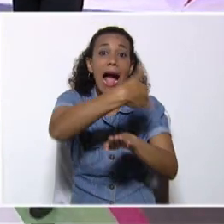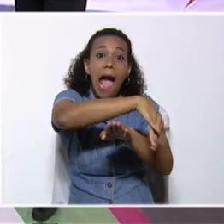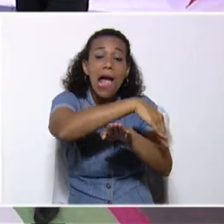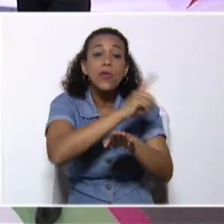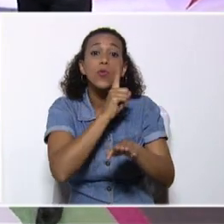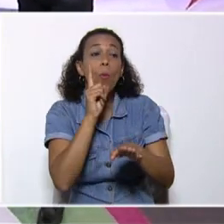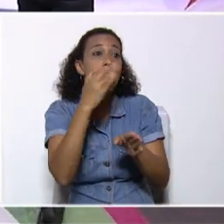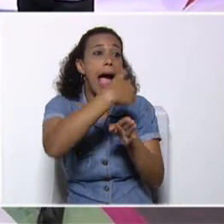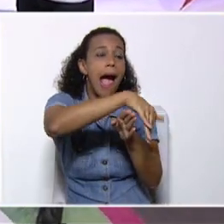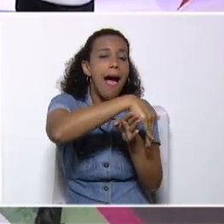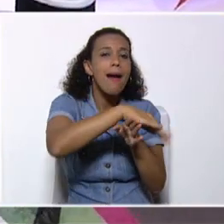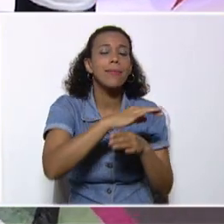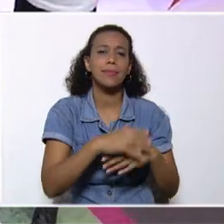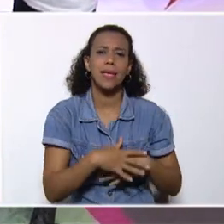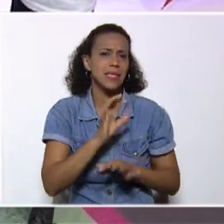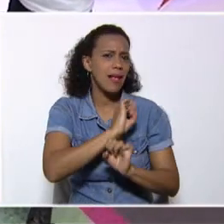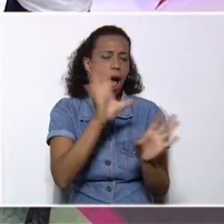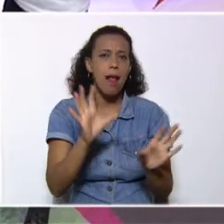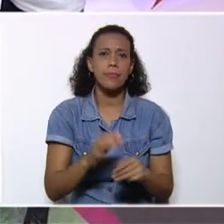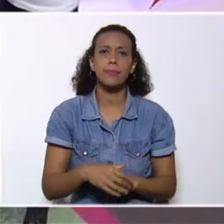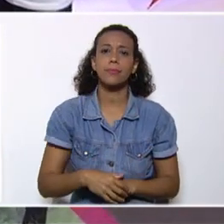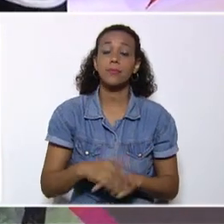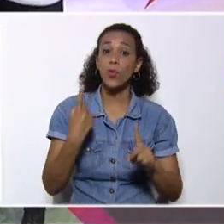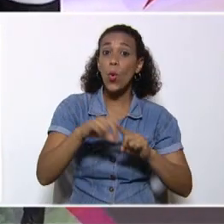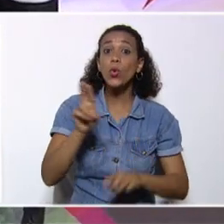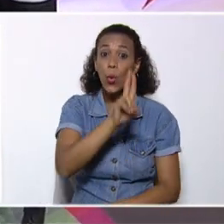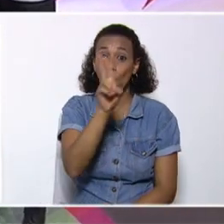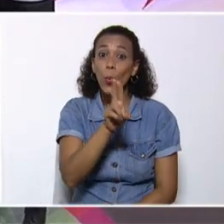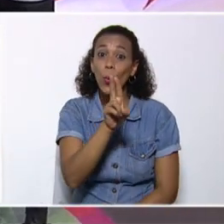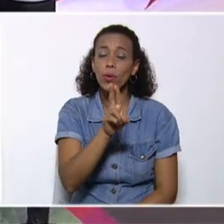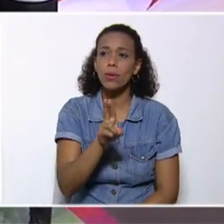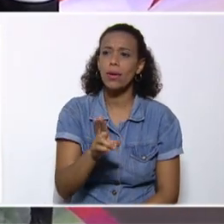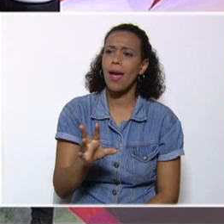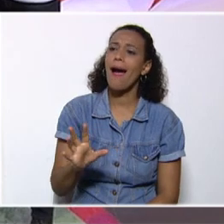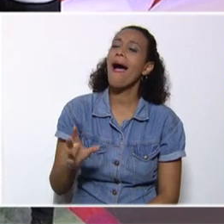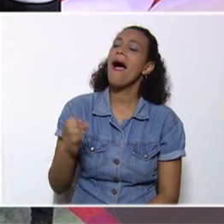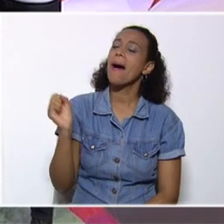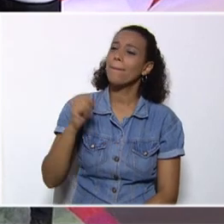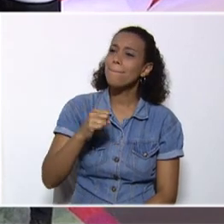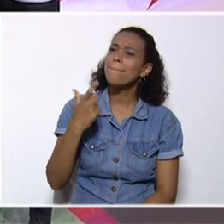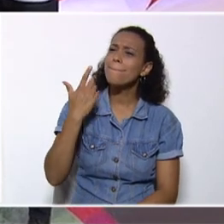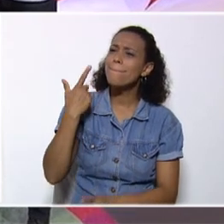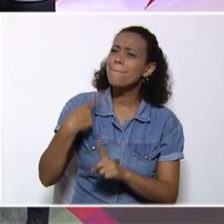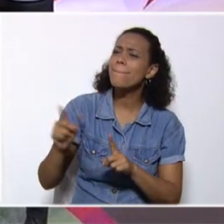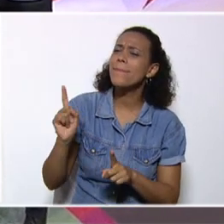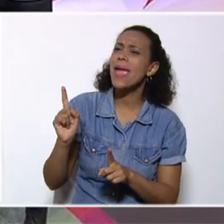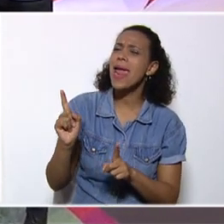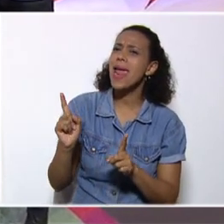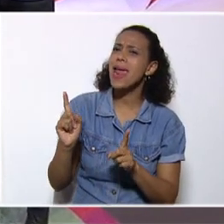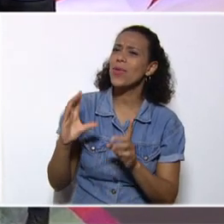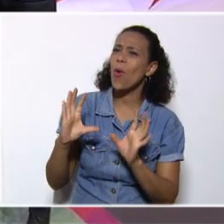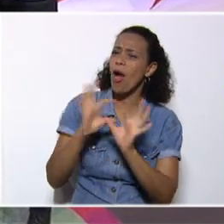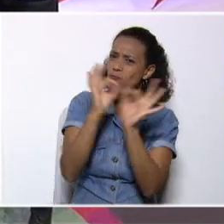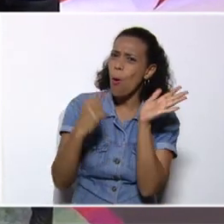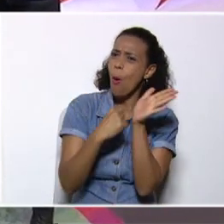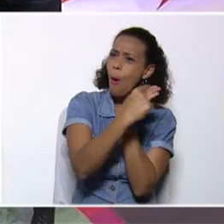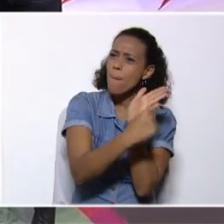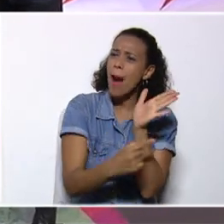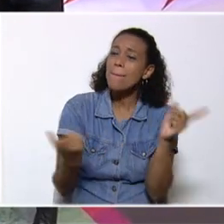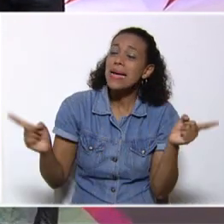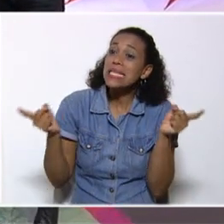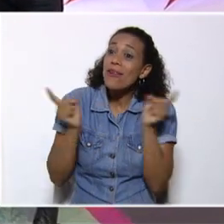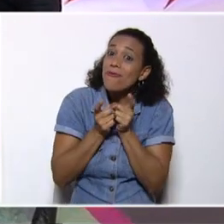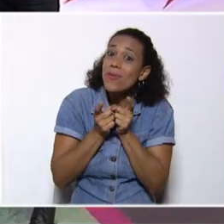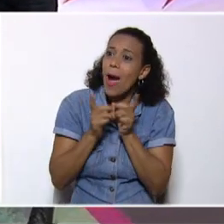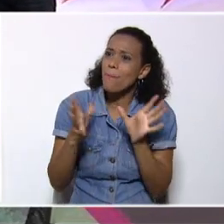vamos a tomar? También tiene otras utilidades el croquis, Inés. Sí, sí. Pero podemos decir que el croquis es una versión más